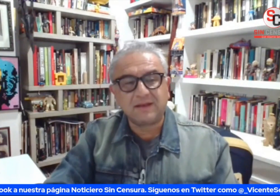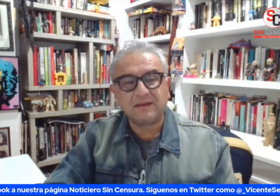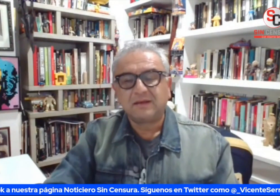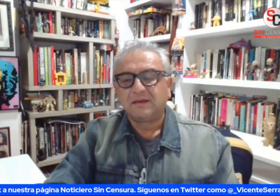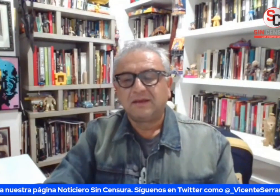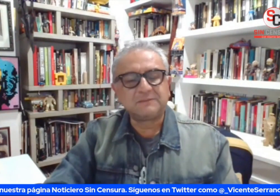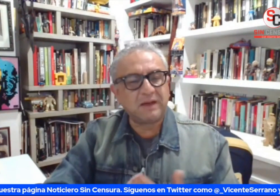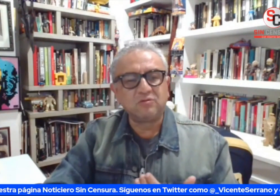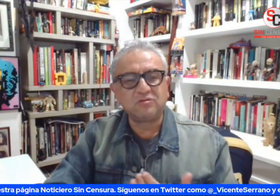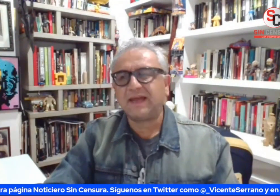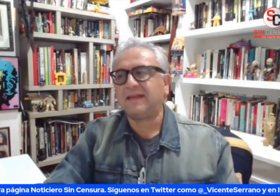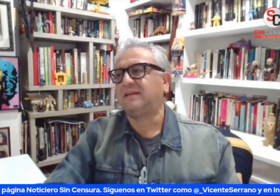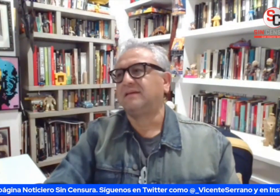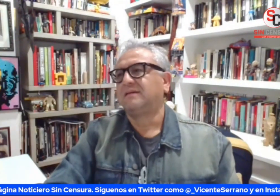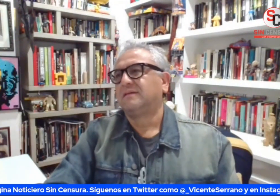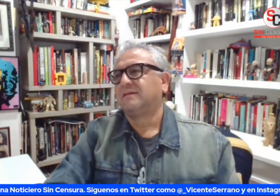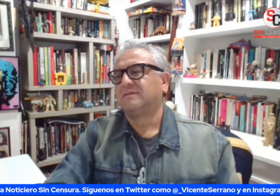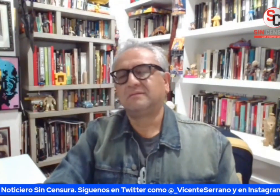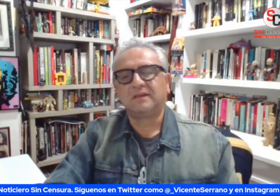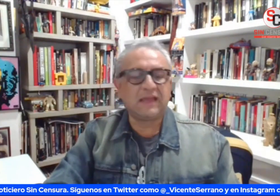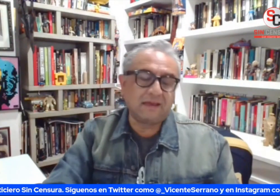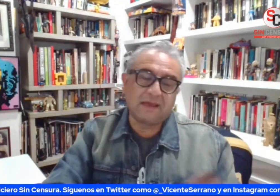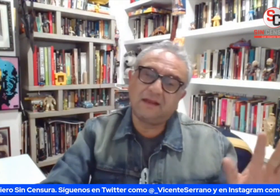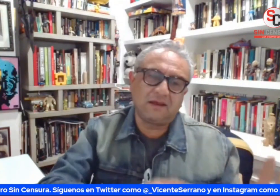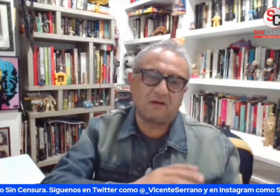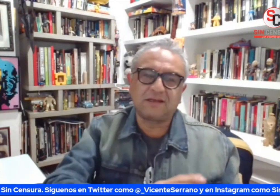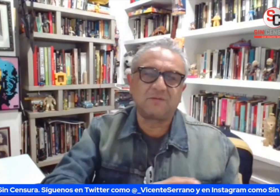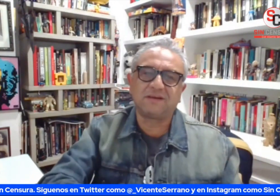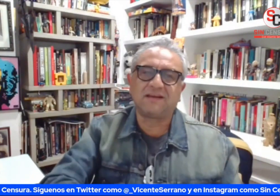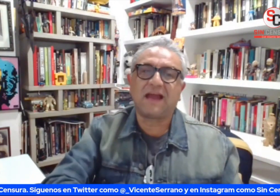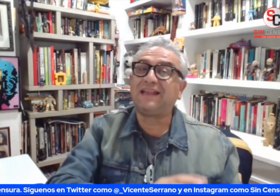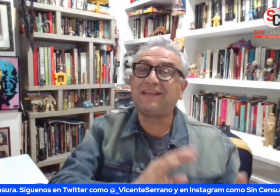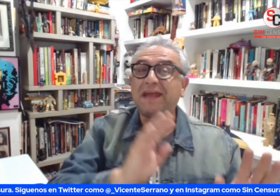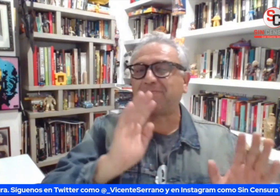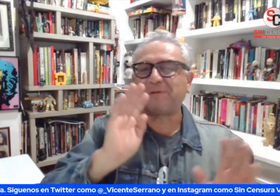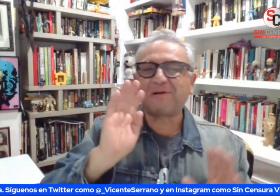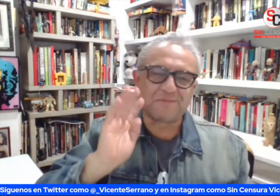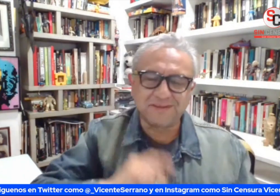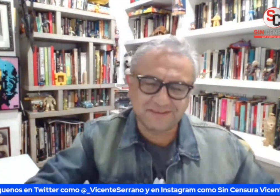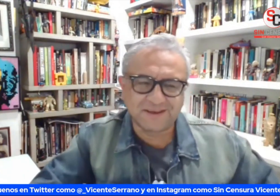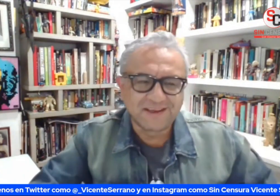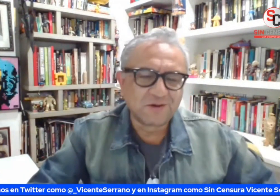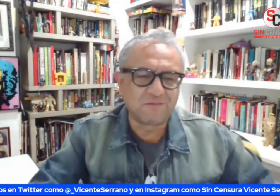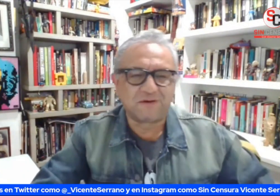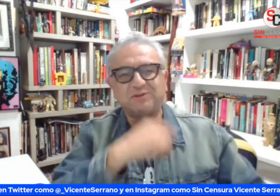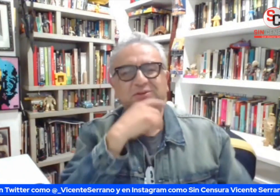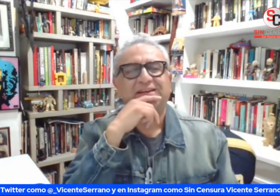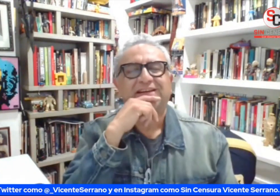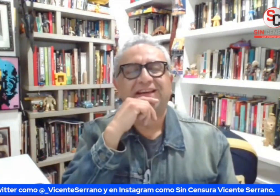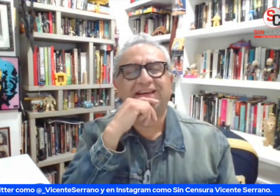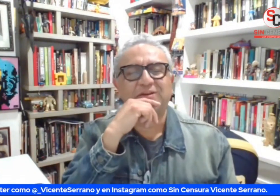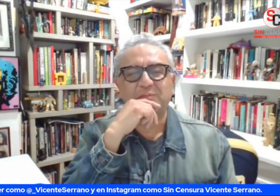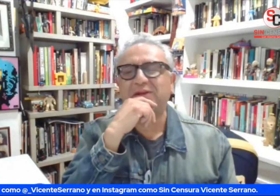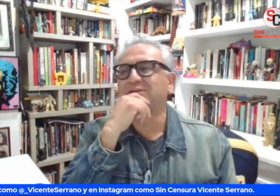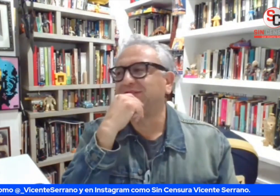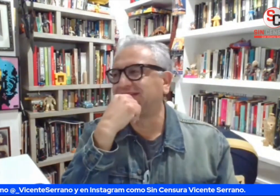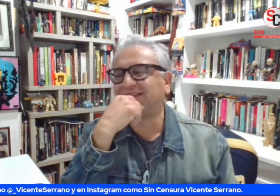manera espeluznante, ¿no? Y así como dicen, al tiempo, como dice un famoso